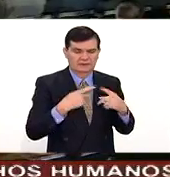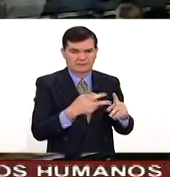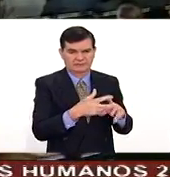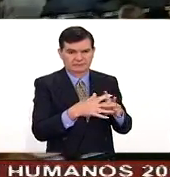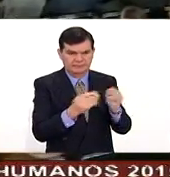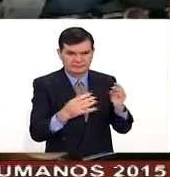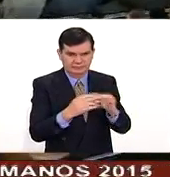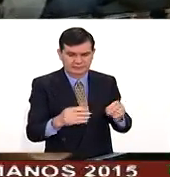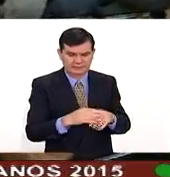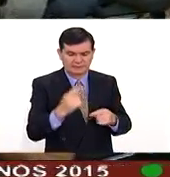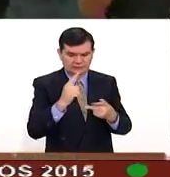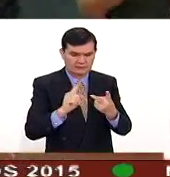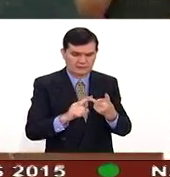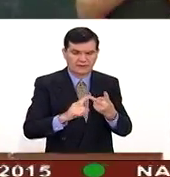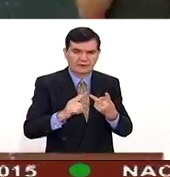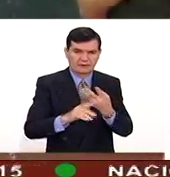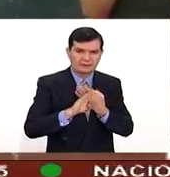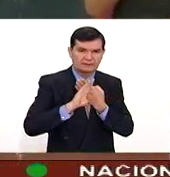y otra para evitar,